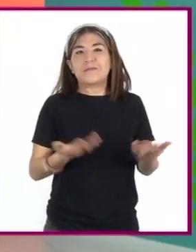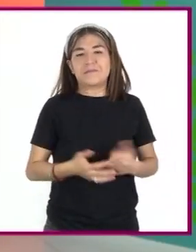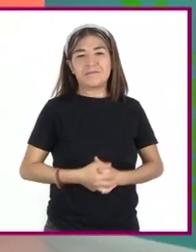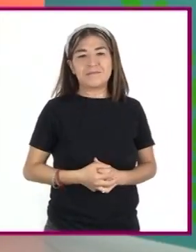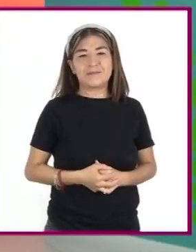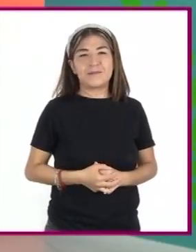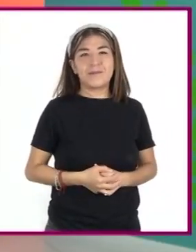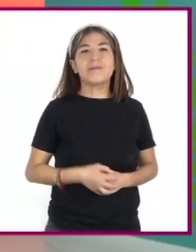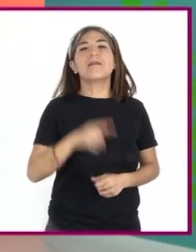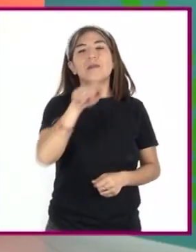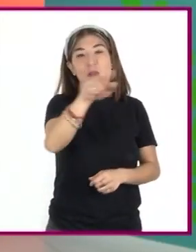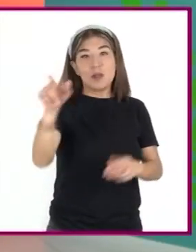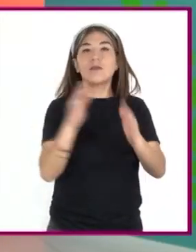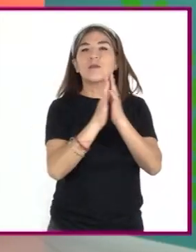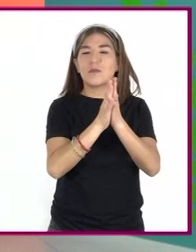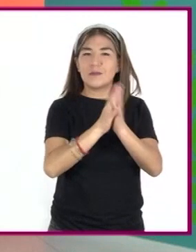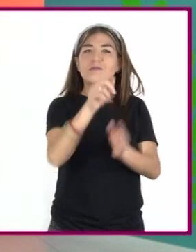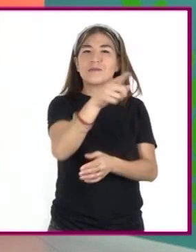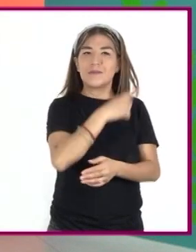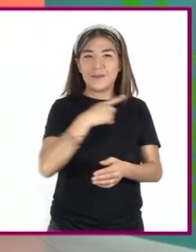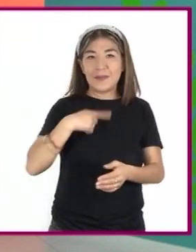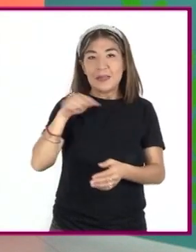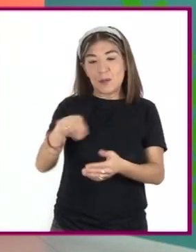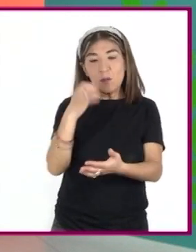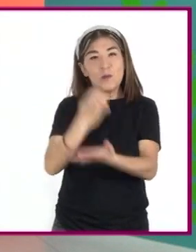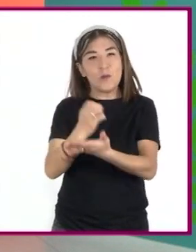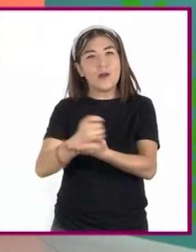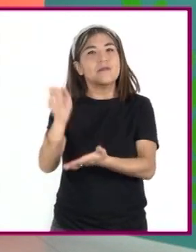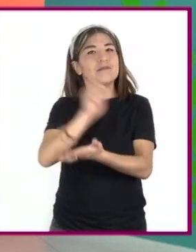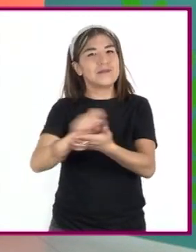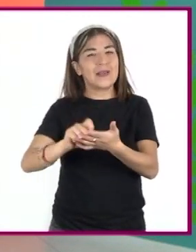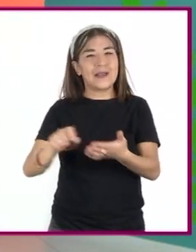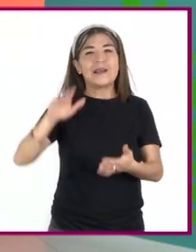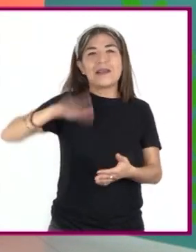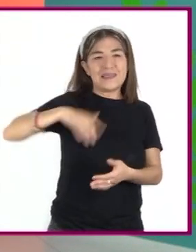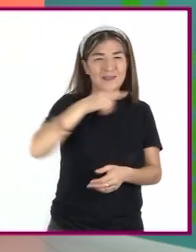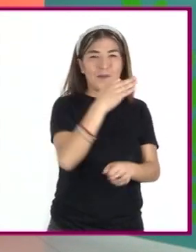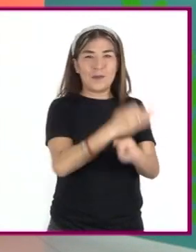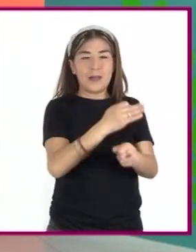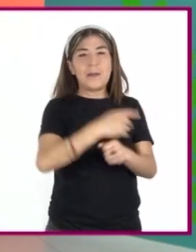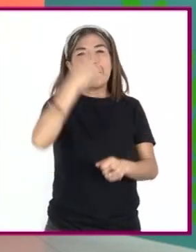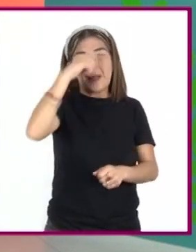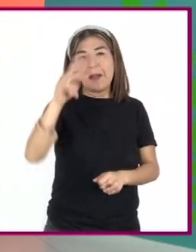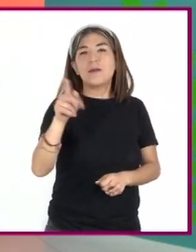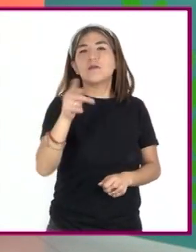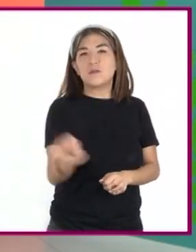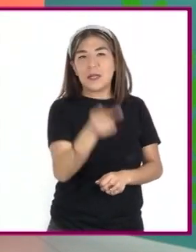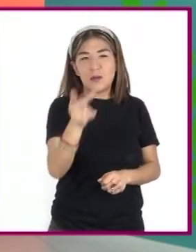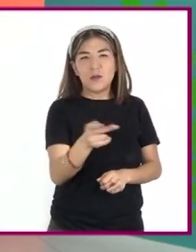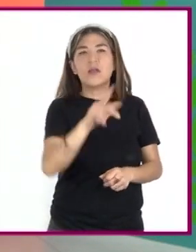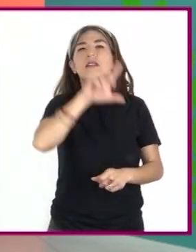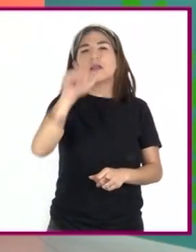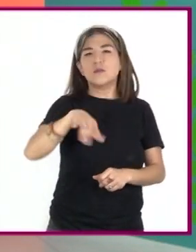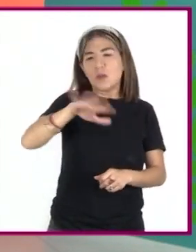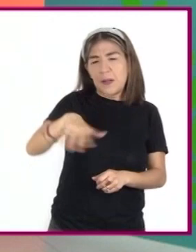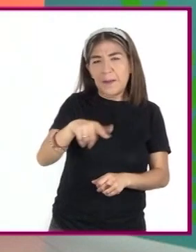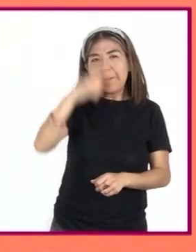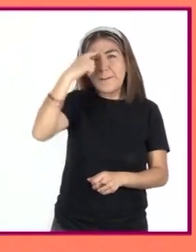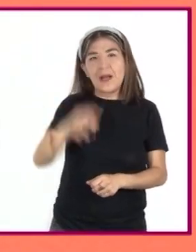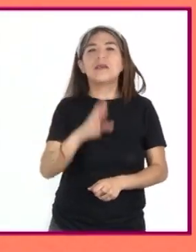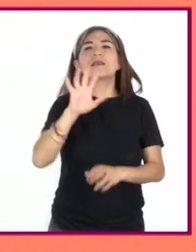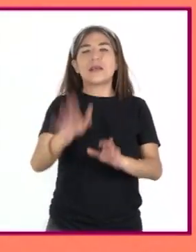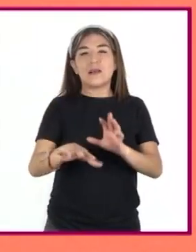Les pedimos que anoten en su libreta el problema en forma de pregunta, pues buscaremos darle